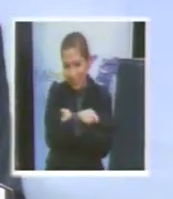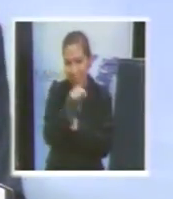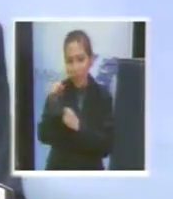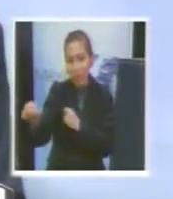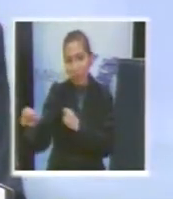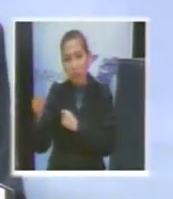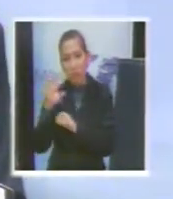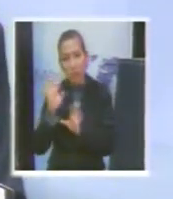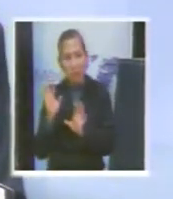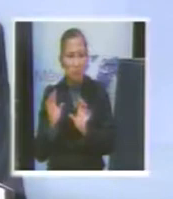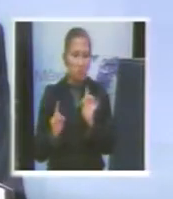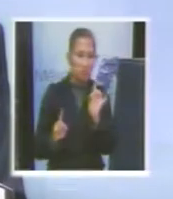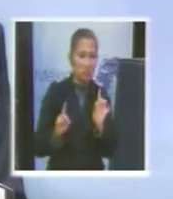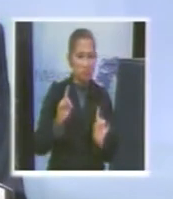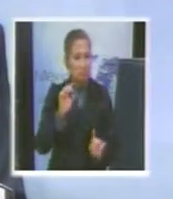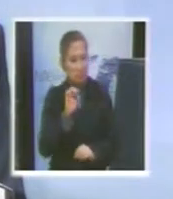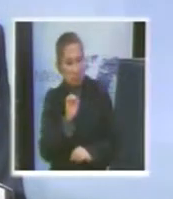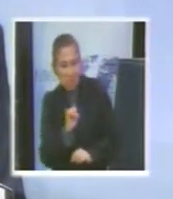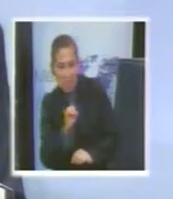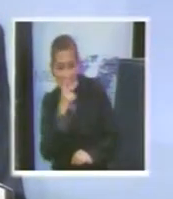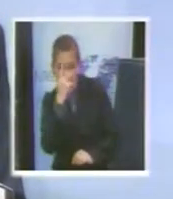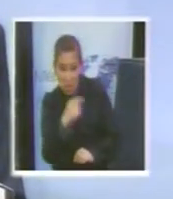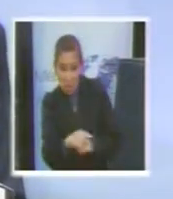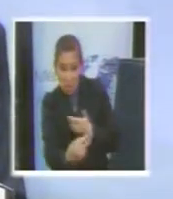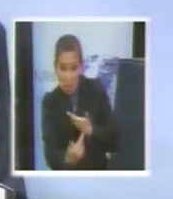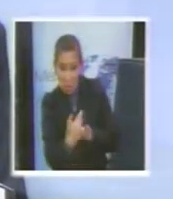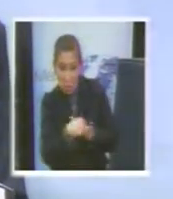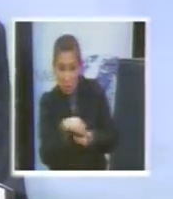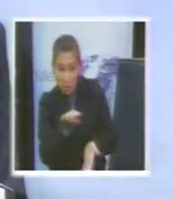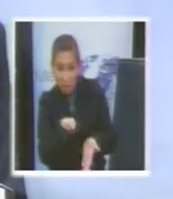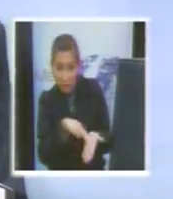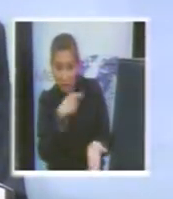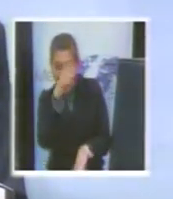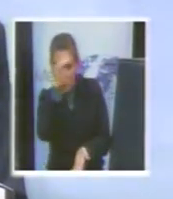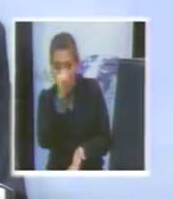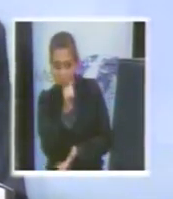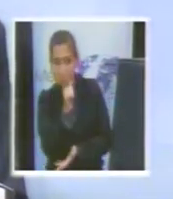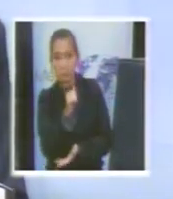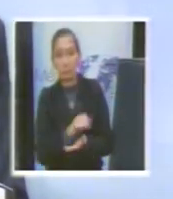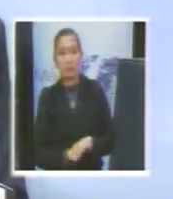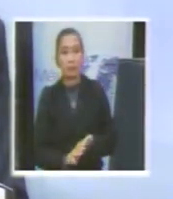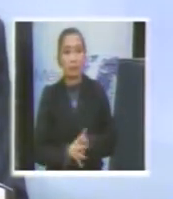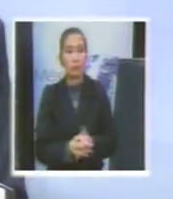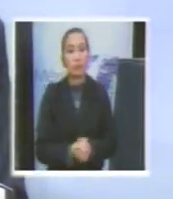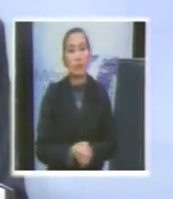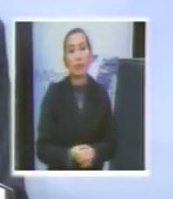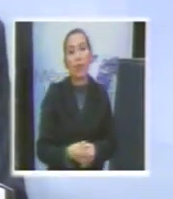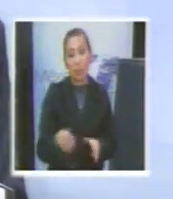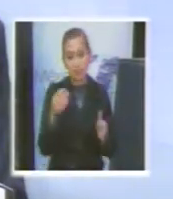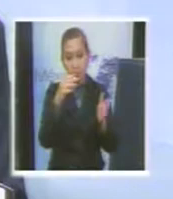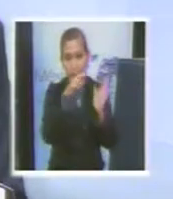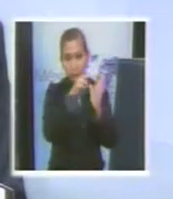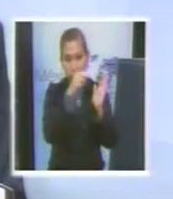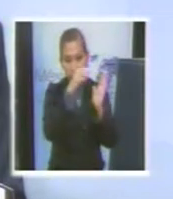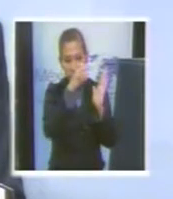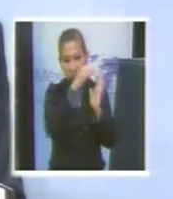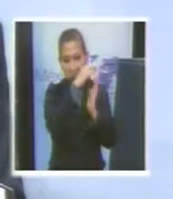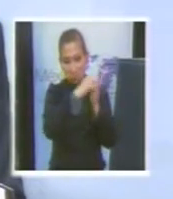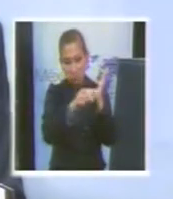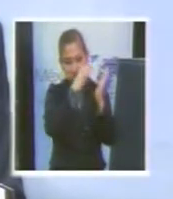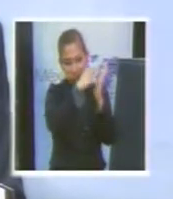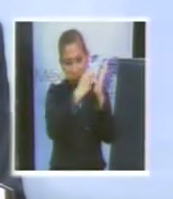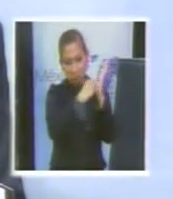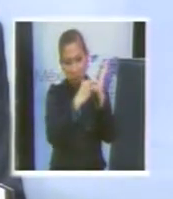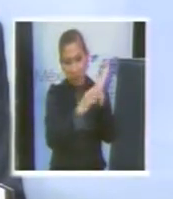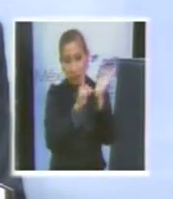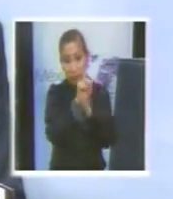estaban reticentes a la posibilidad de que México pudiera firmar ese tratado. Las cláusulas de democracia y de